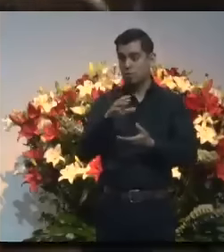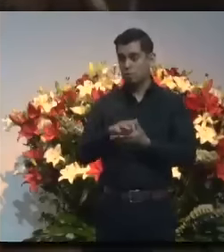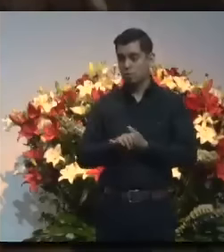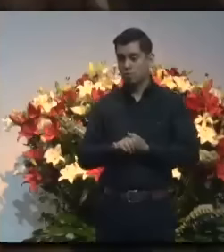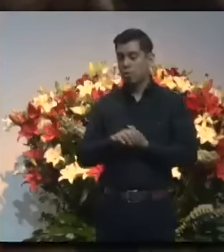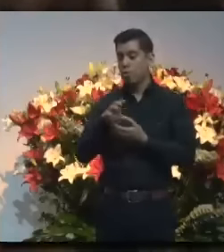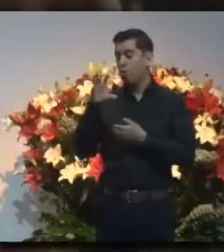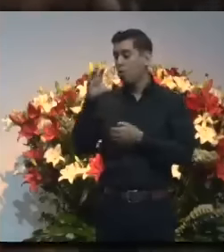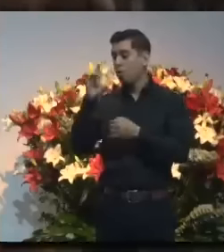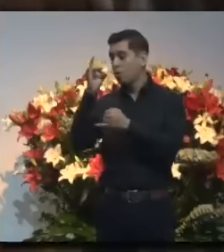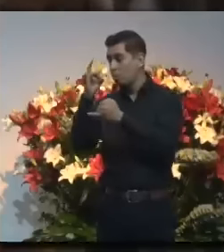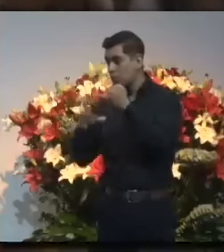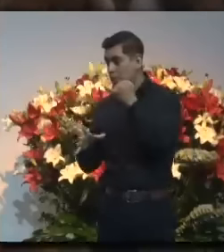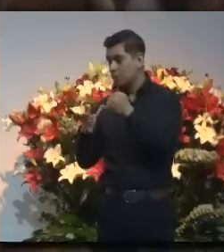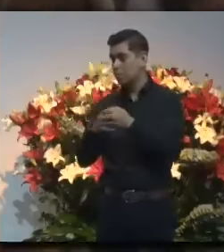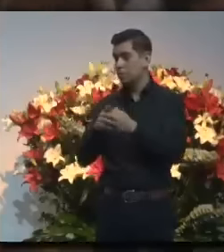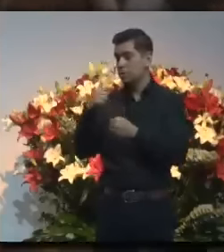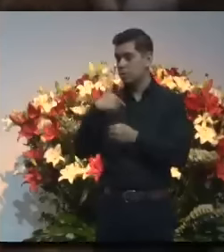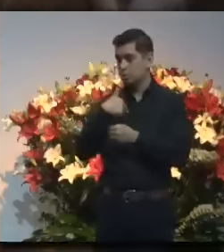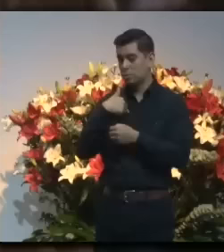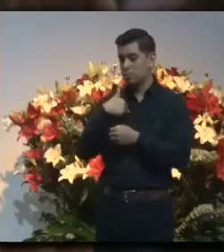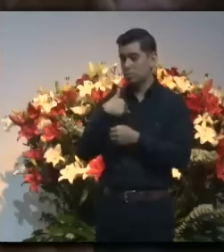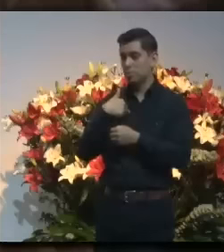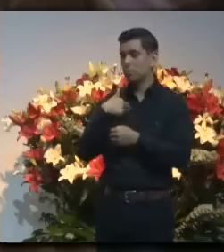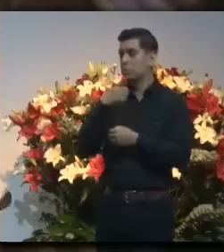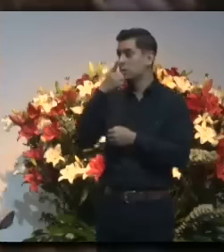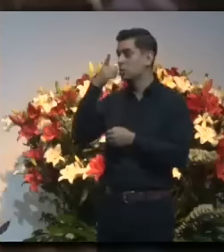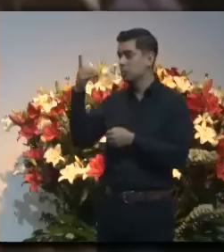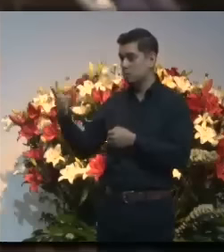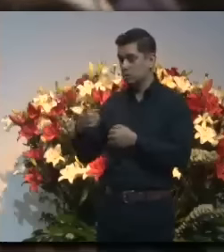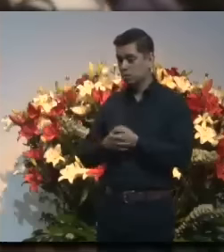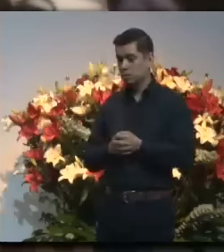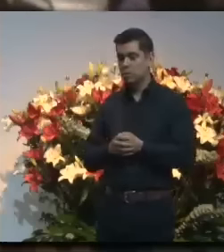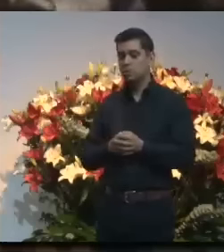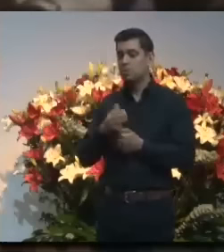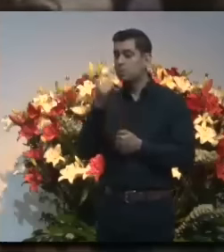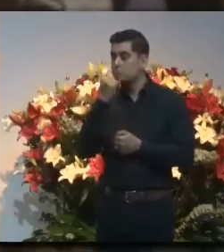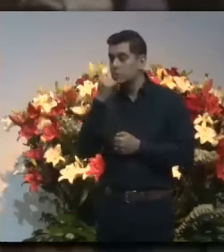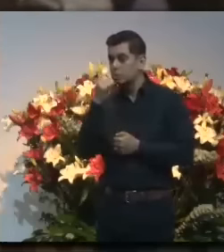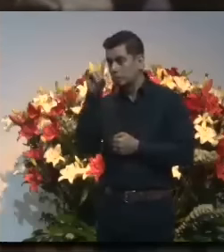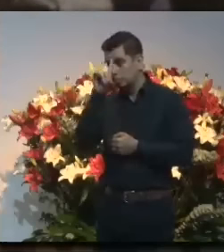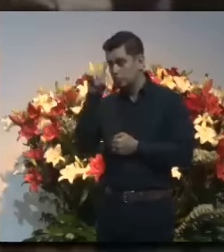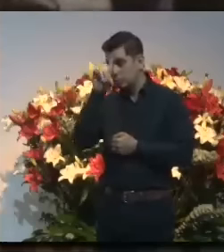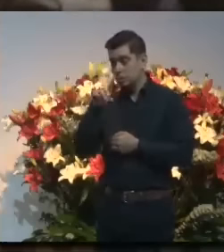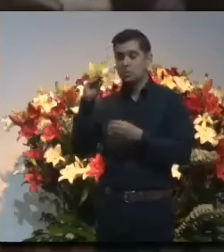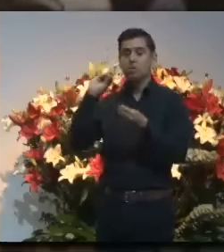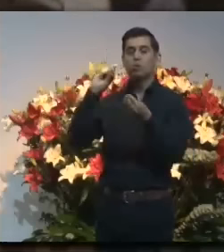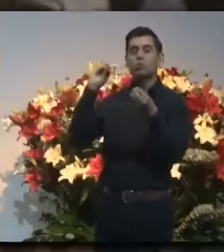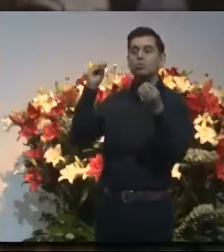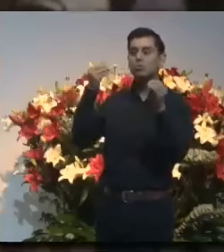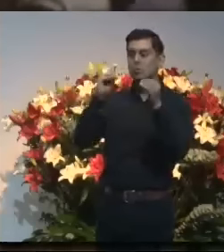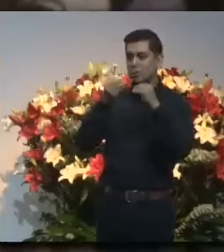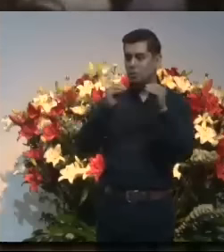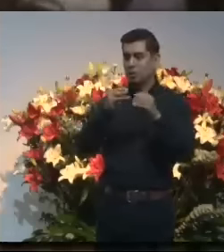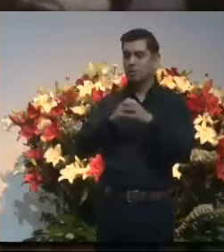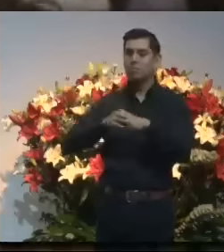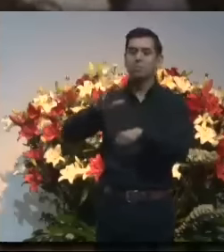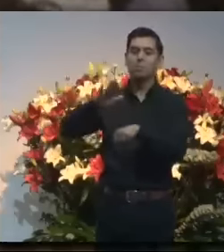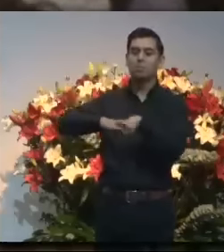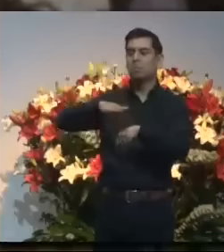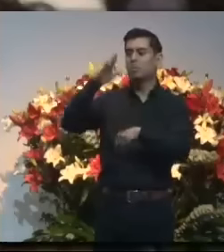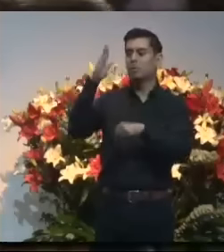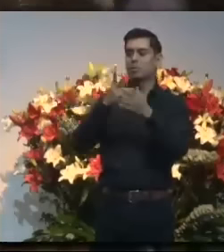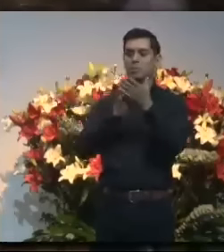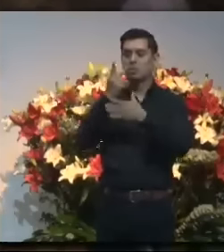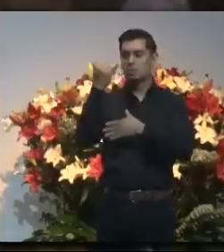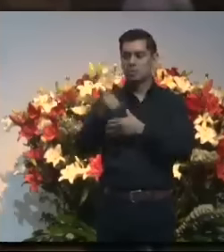Yo sí te voy a contestar. Sí. Y finalmente me gustaría hacerle una pequeña sugerencia, que todavía tengo tiempo, es... En los debates nos gustaría escuchar más propuestas, no dama de